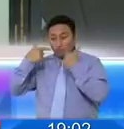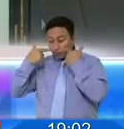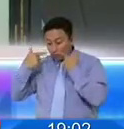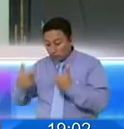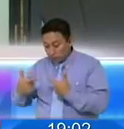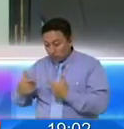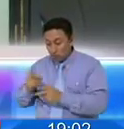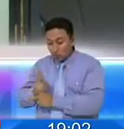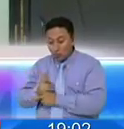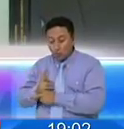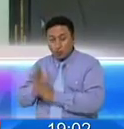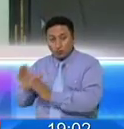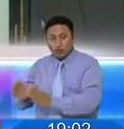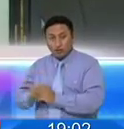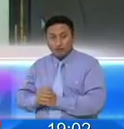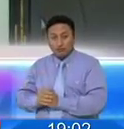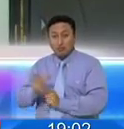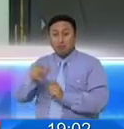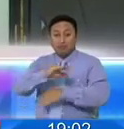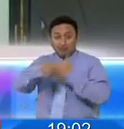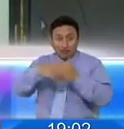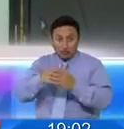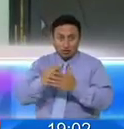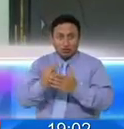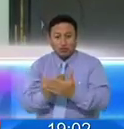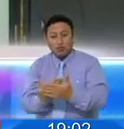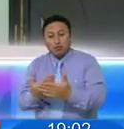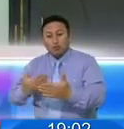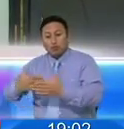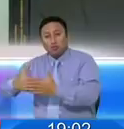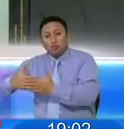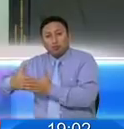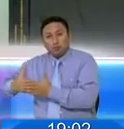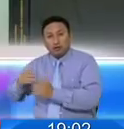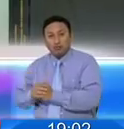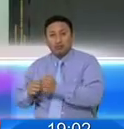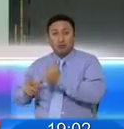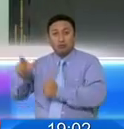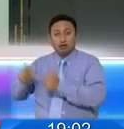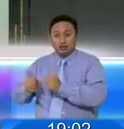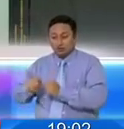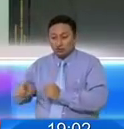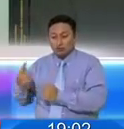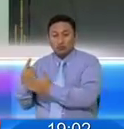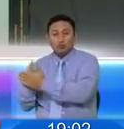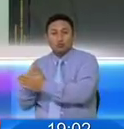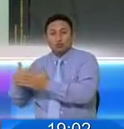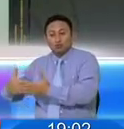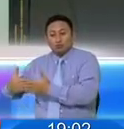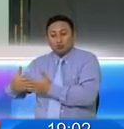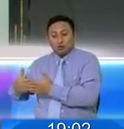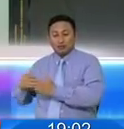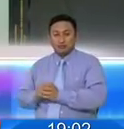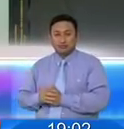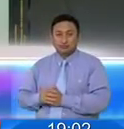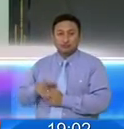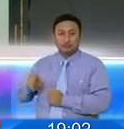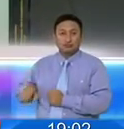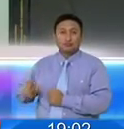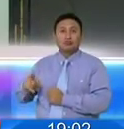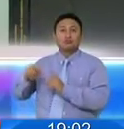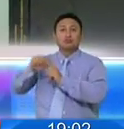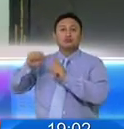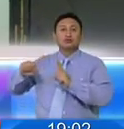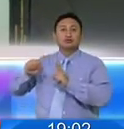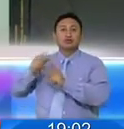del día, separada de la población común y alejada de las demás personas, además incluso con un sistema de